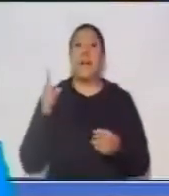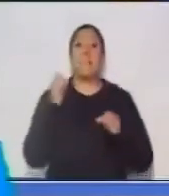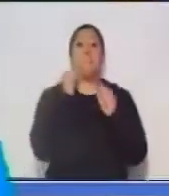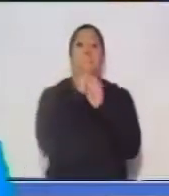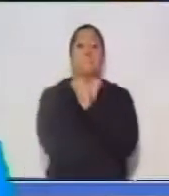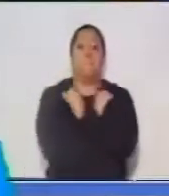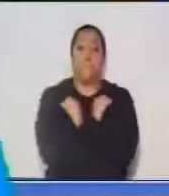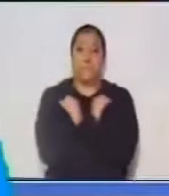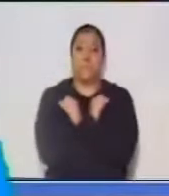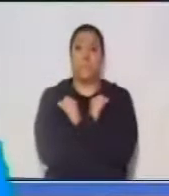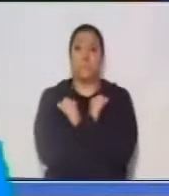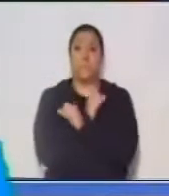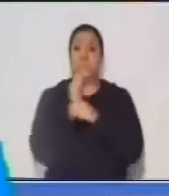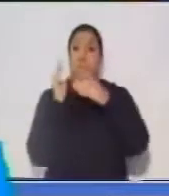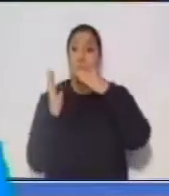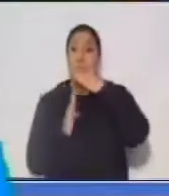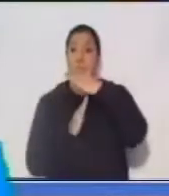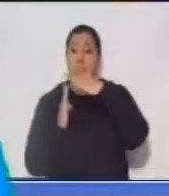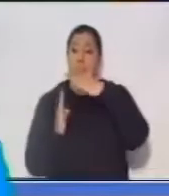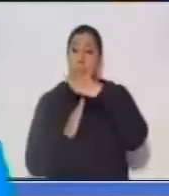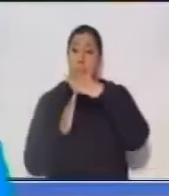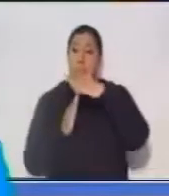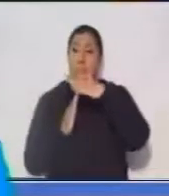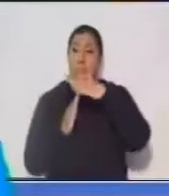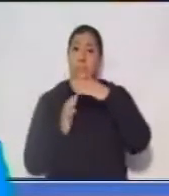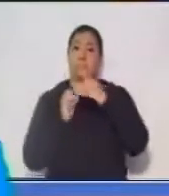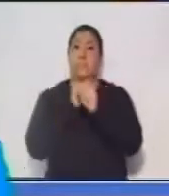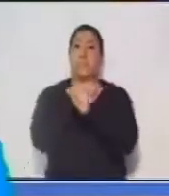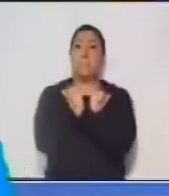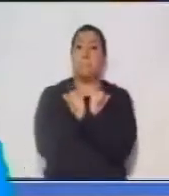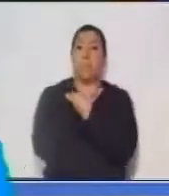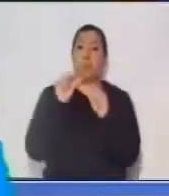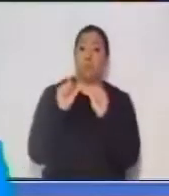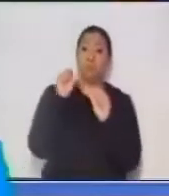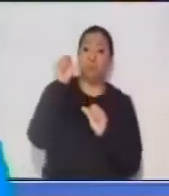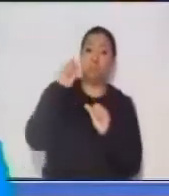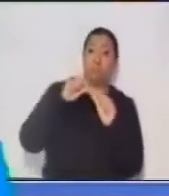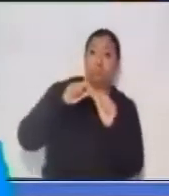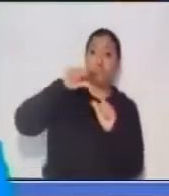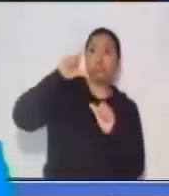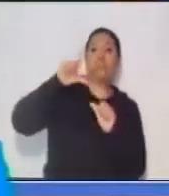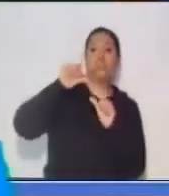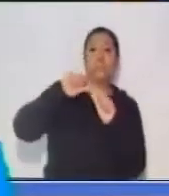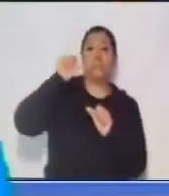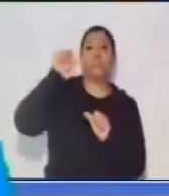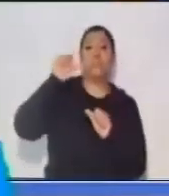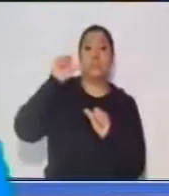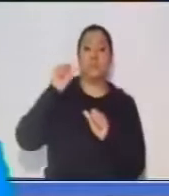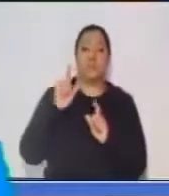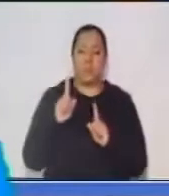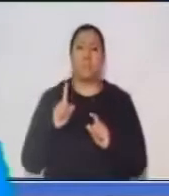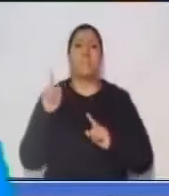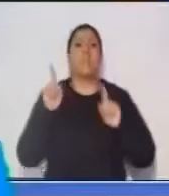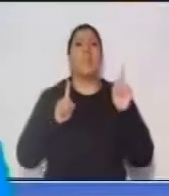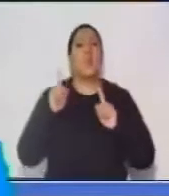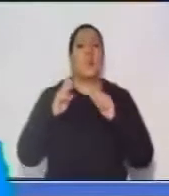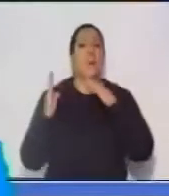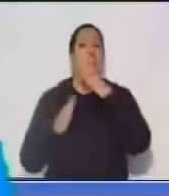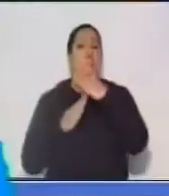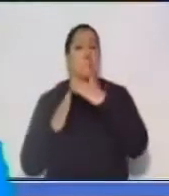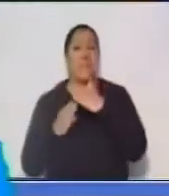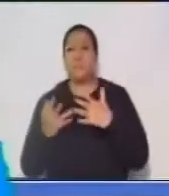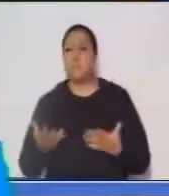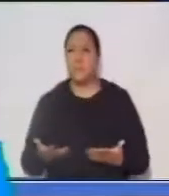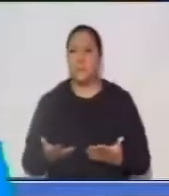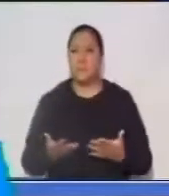¿verdad?, la base por su altura. ¿Quién es la base? La base ahora